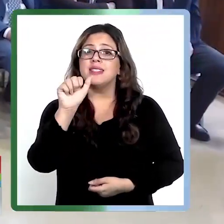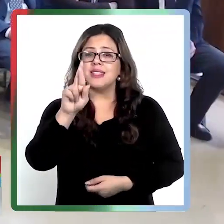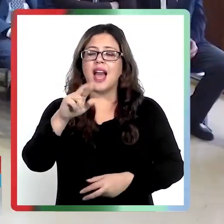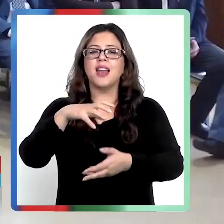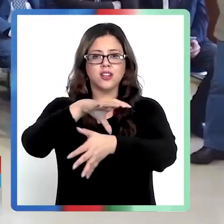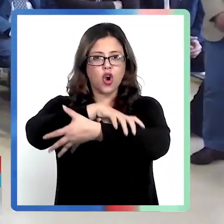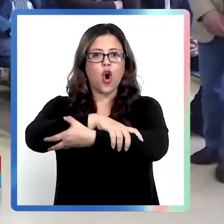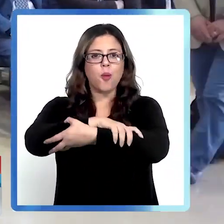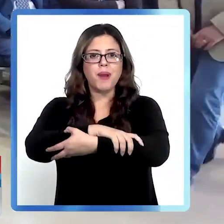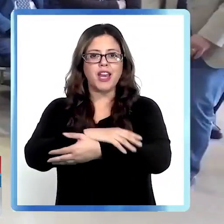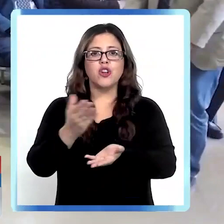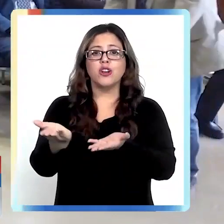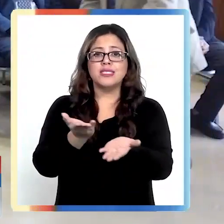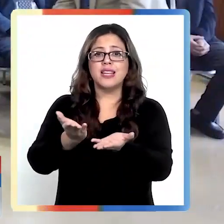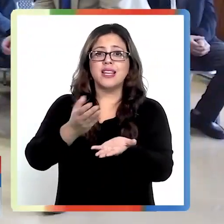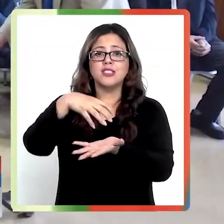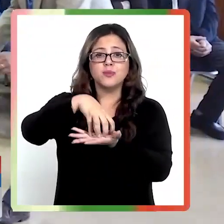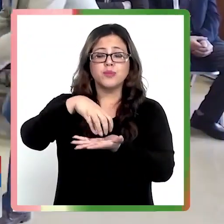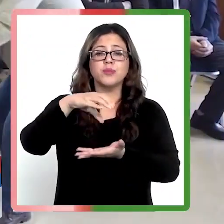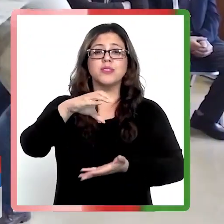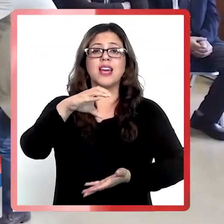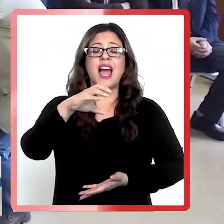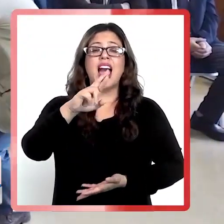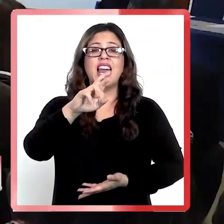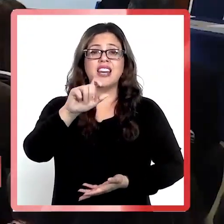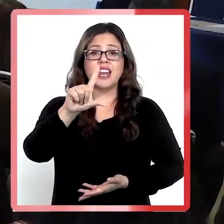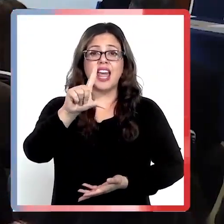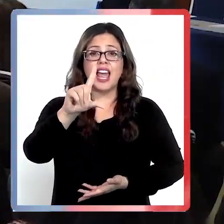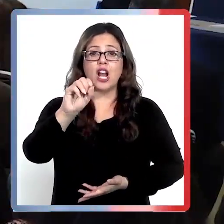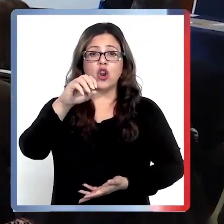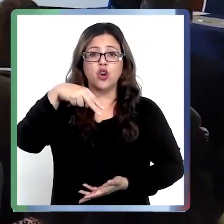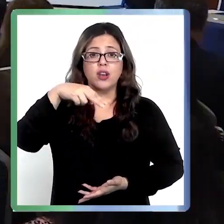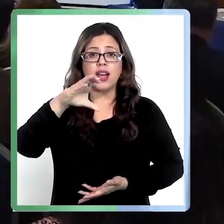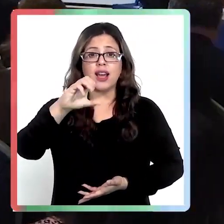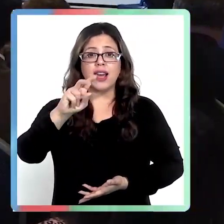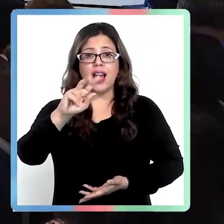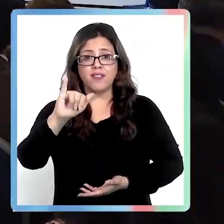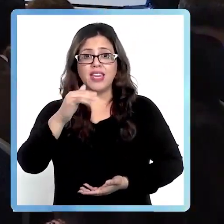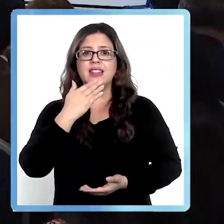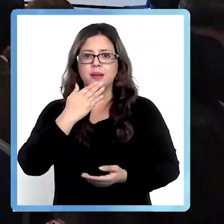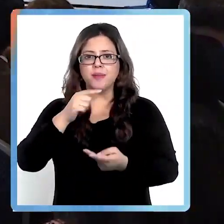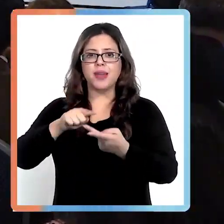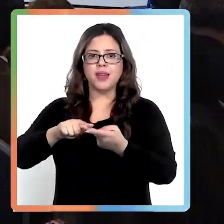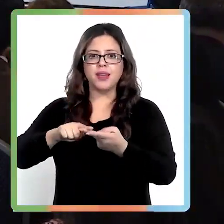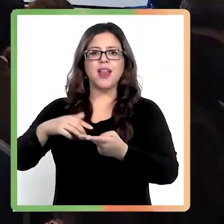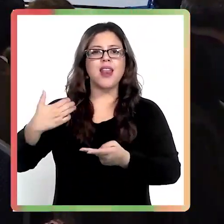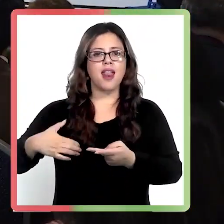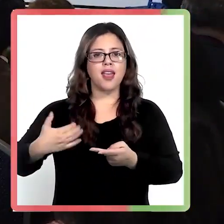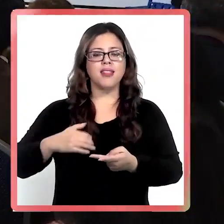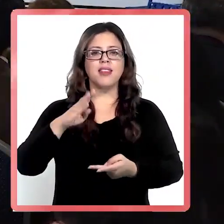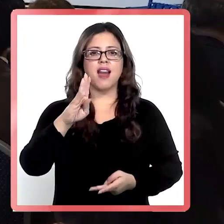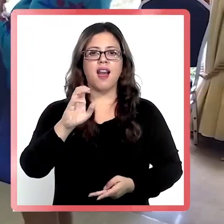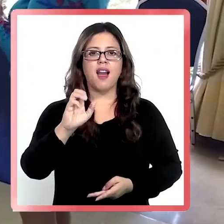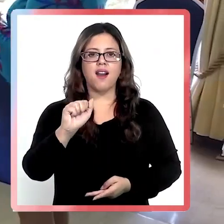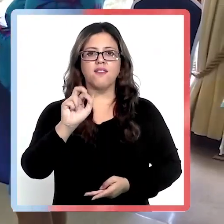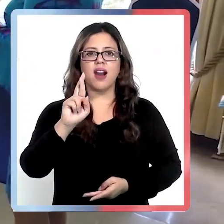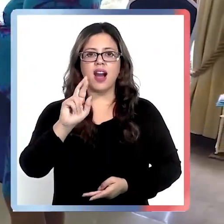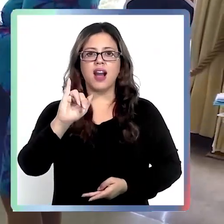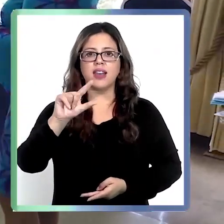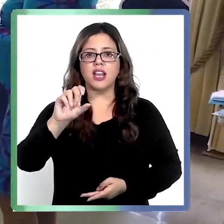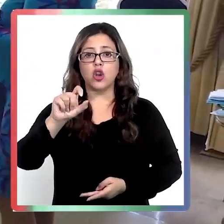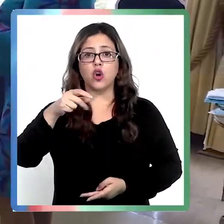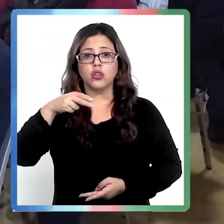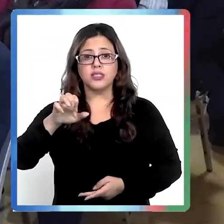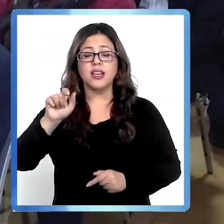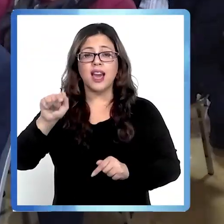convenio entre el Servicio de Salud del Reloncaví con el Centro de Especialidades Oncológicas de Bariloche, Argentina. El acuerdo permitirá